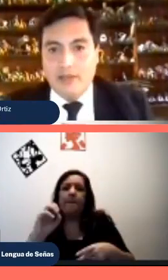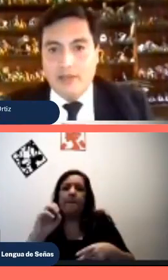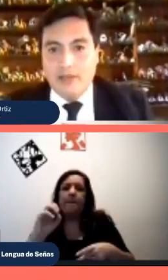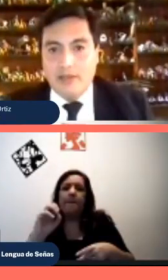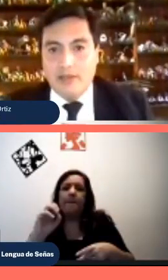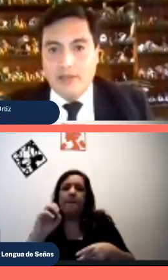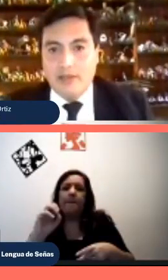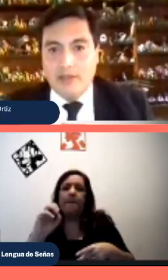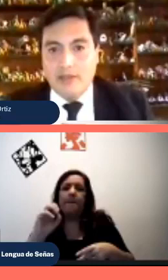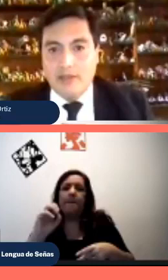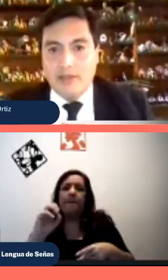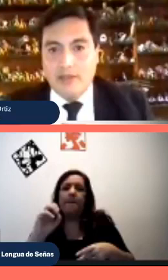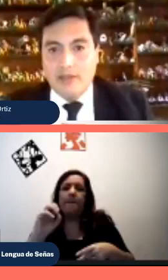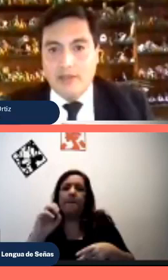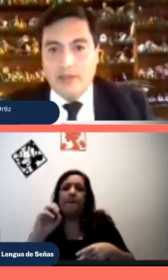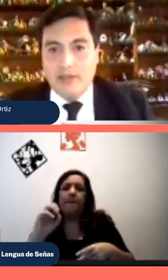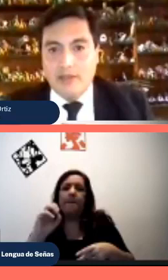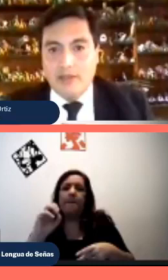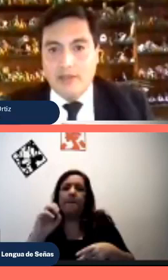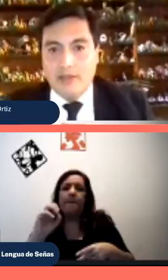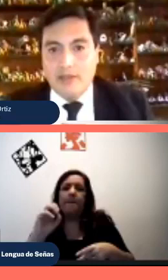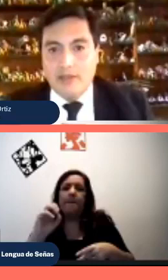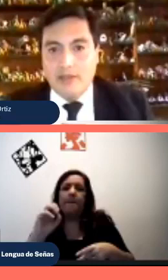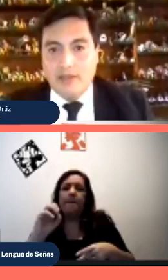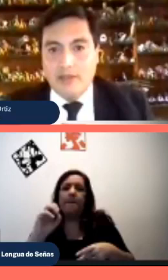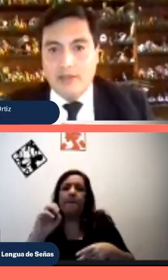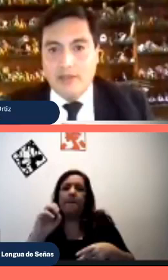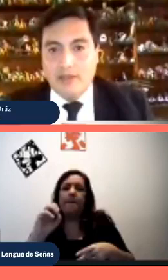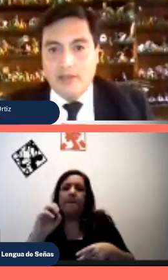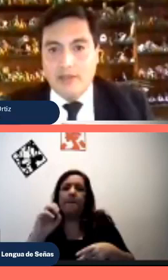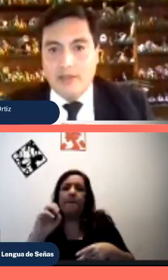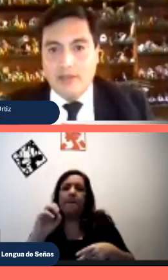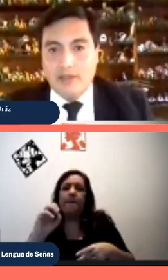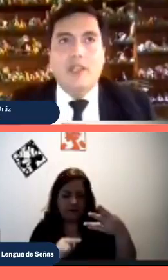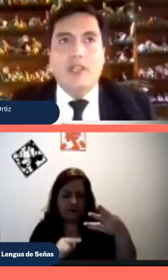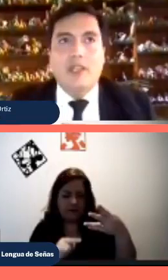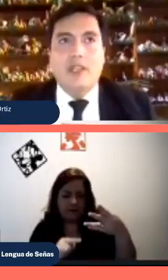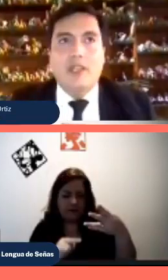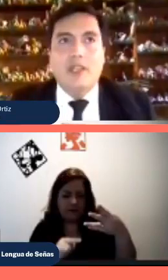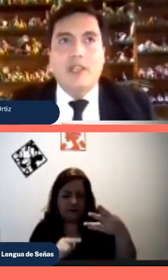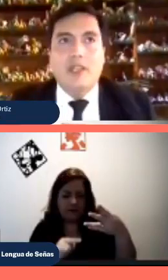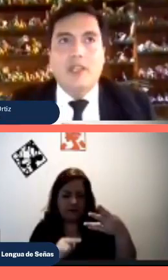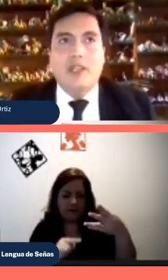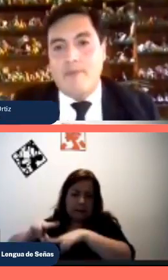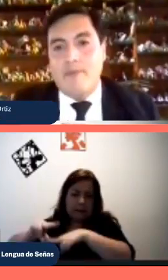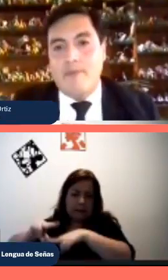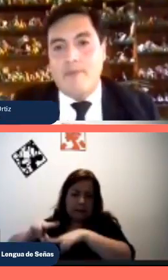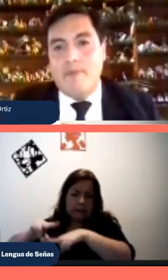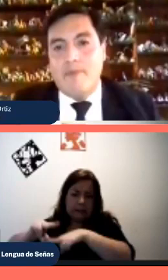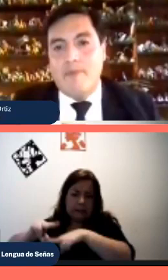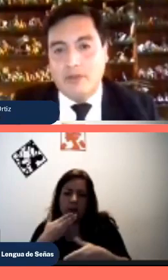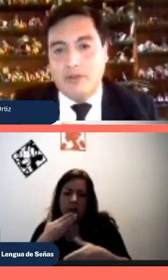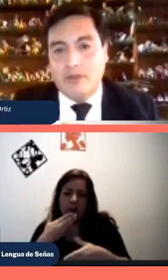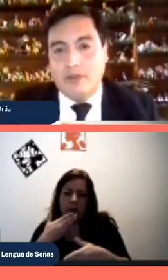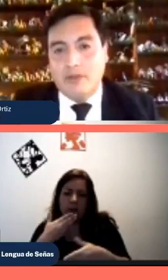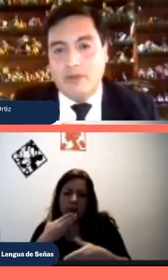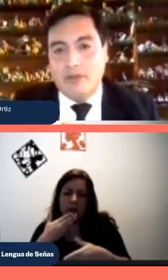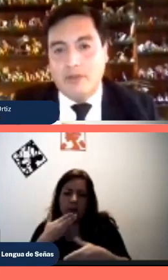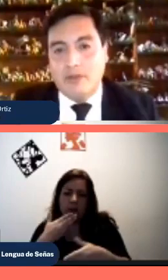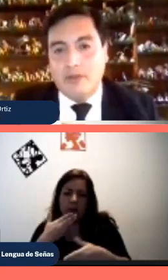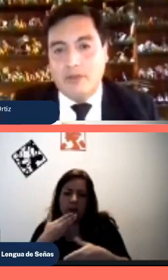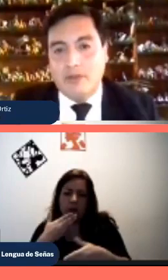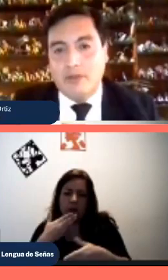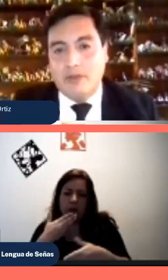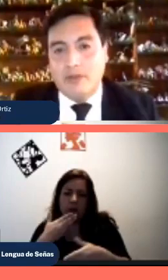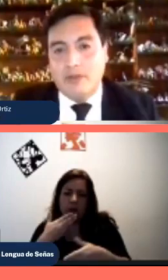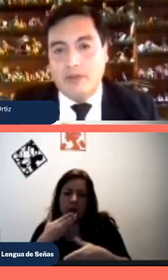de los insectos y artrópodos prehistóricos. Se destacan dos grandes periodos para el